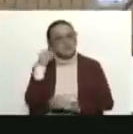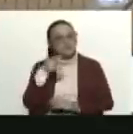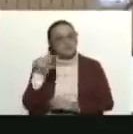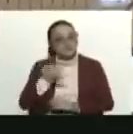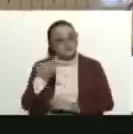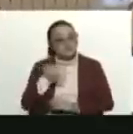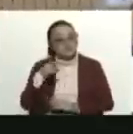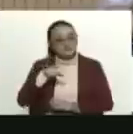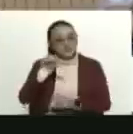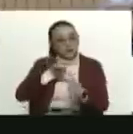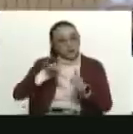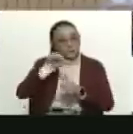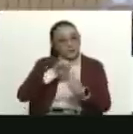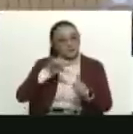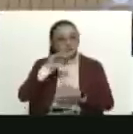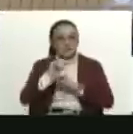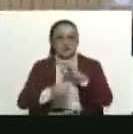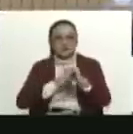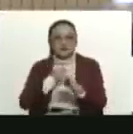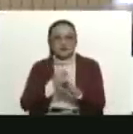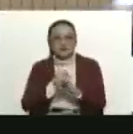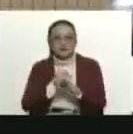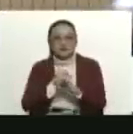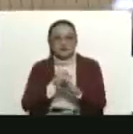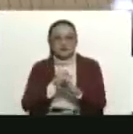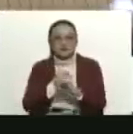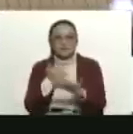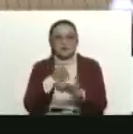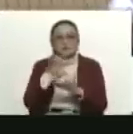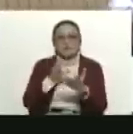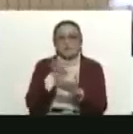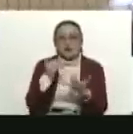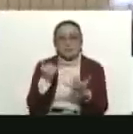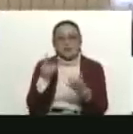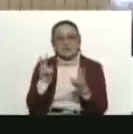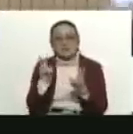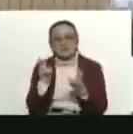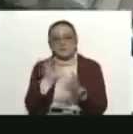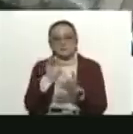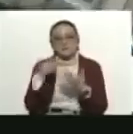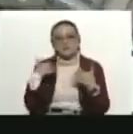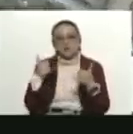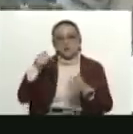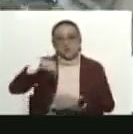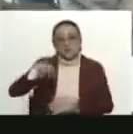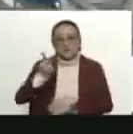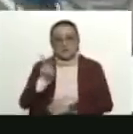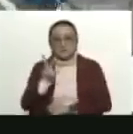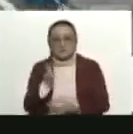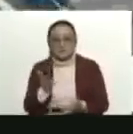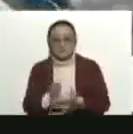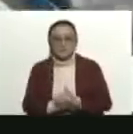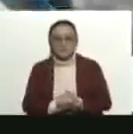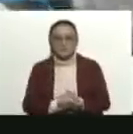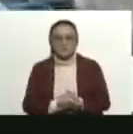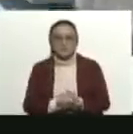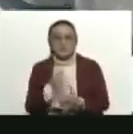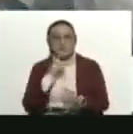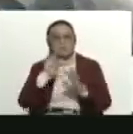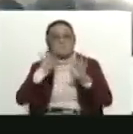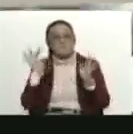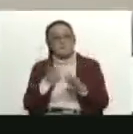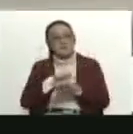necesidad de tener cooperación internacional para los desafíos globales en materia de salud, por ejemplo. Afirmó que durante la pandemia